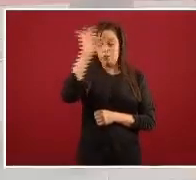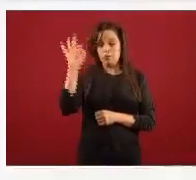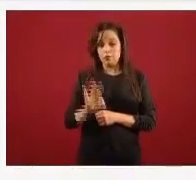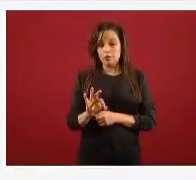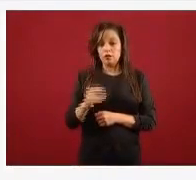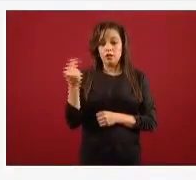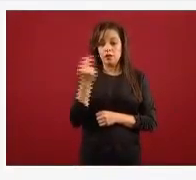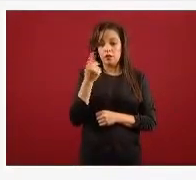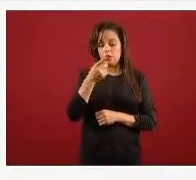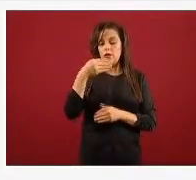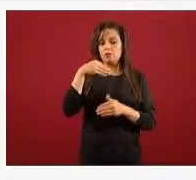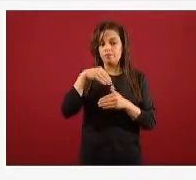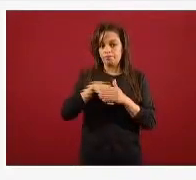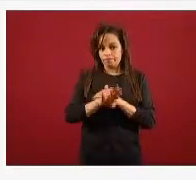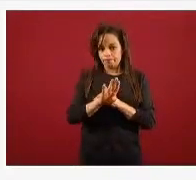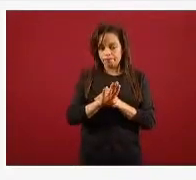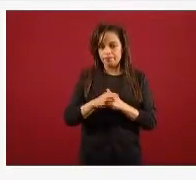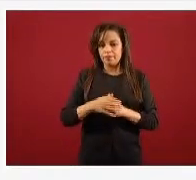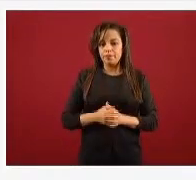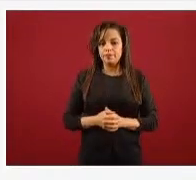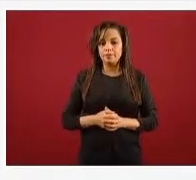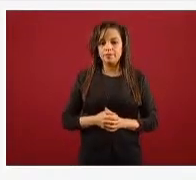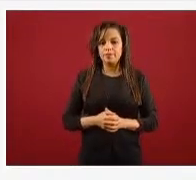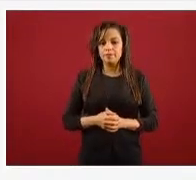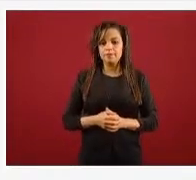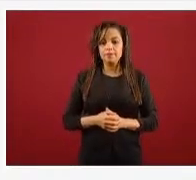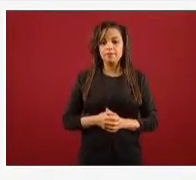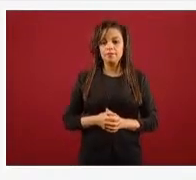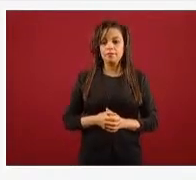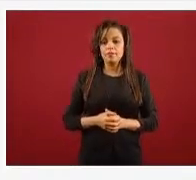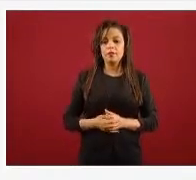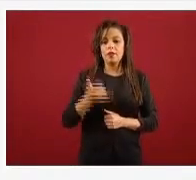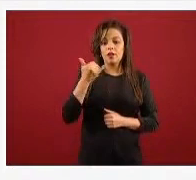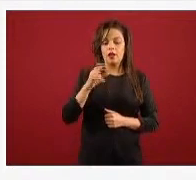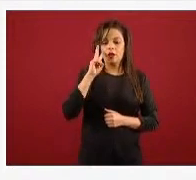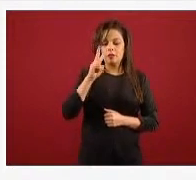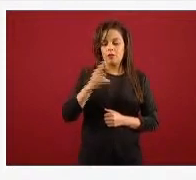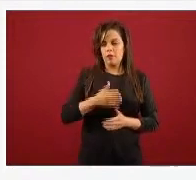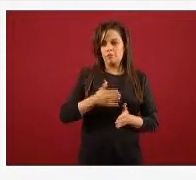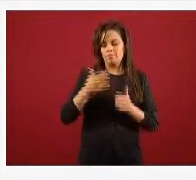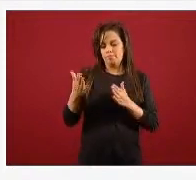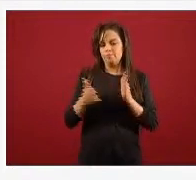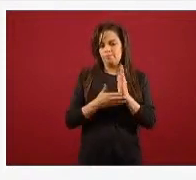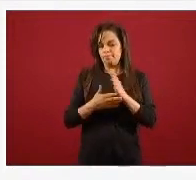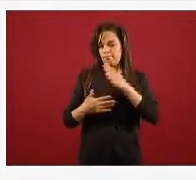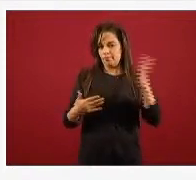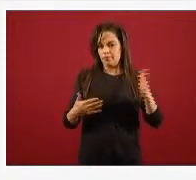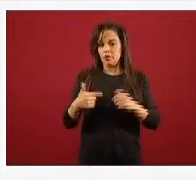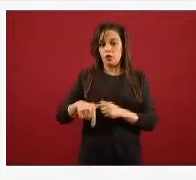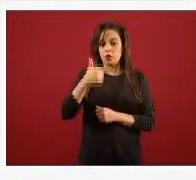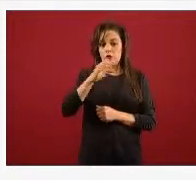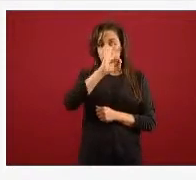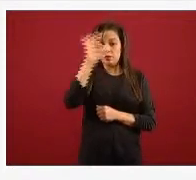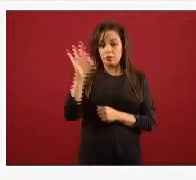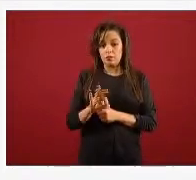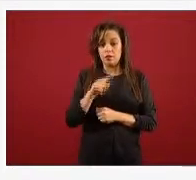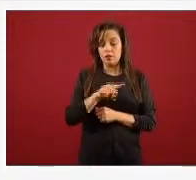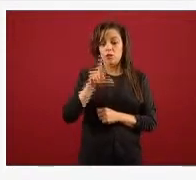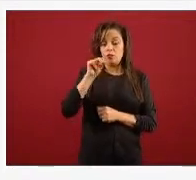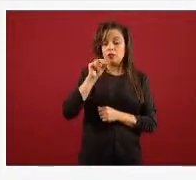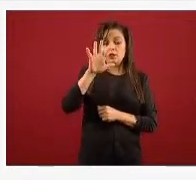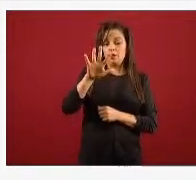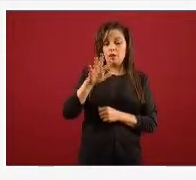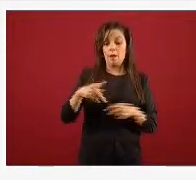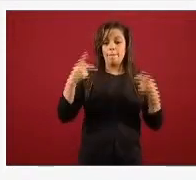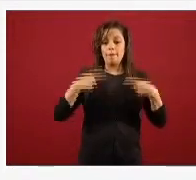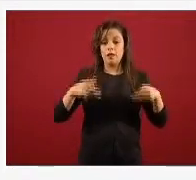ingresar a una unidad de segundo nivel, y en la gráfica inferior izquierda podemos ver de ese 12% que representan 85 personas que